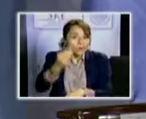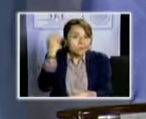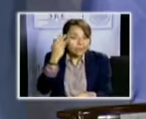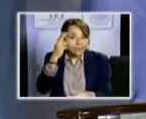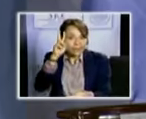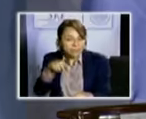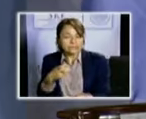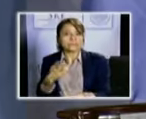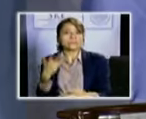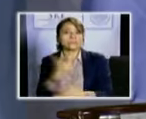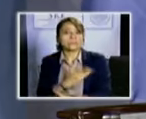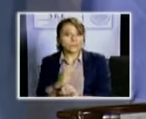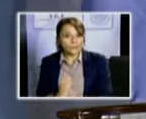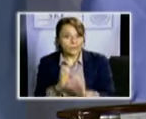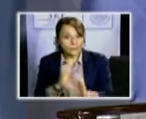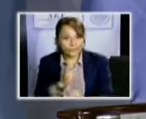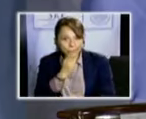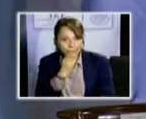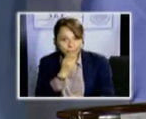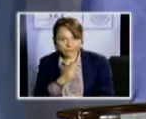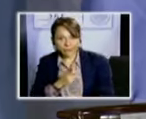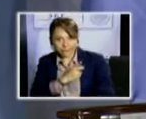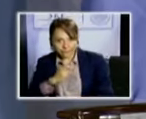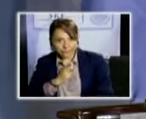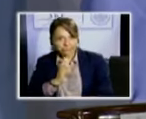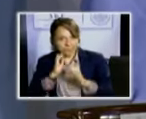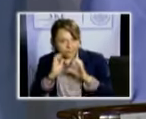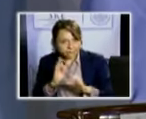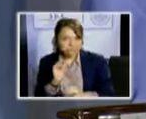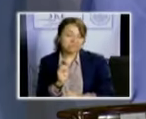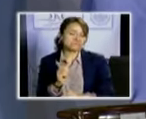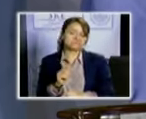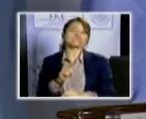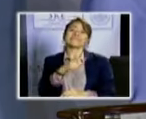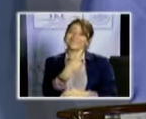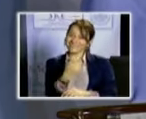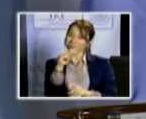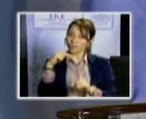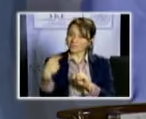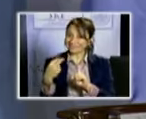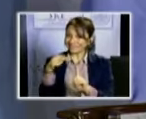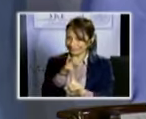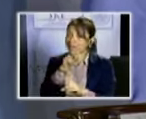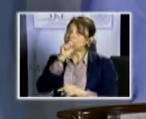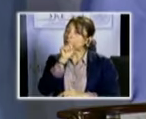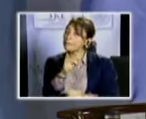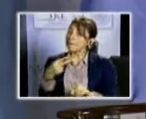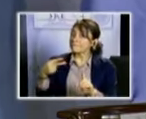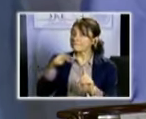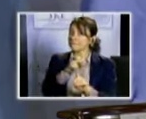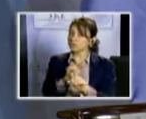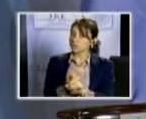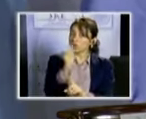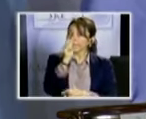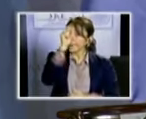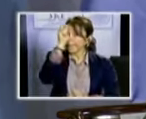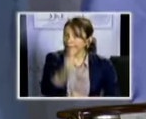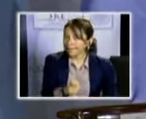que es importante cómo el enfoque ha cambiado. Es un tema de delito. es un tema de